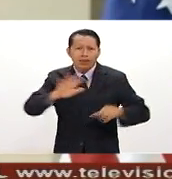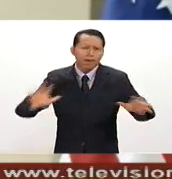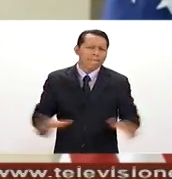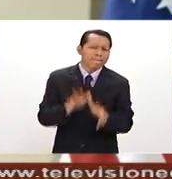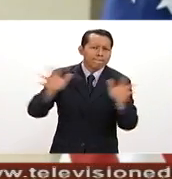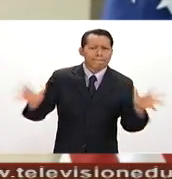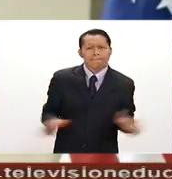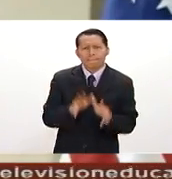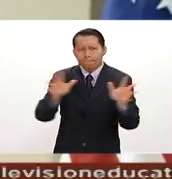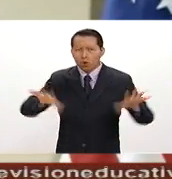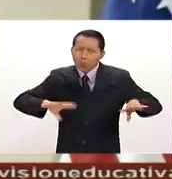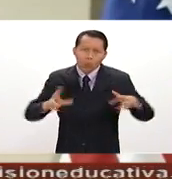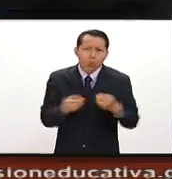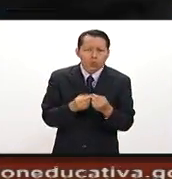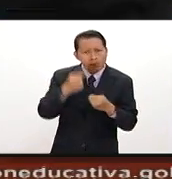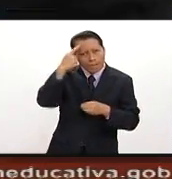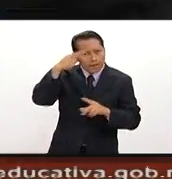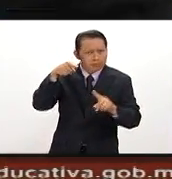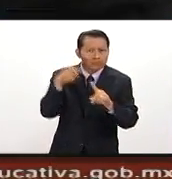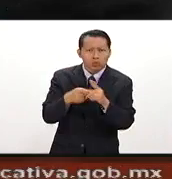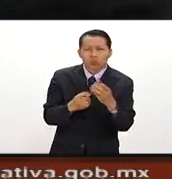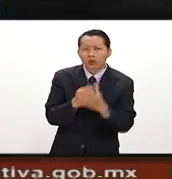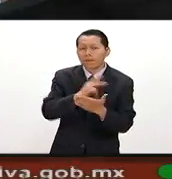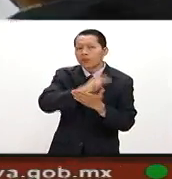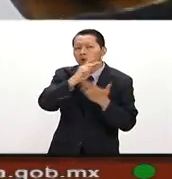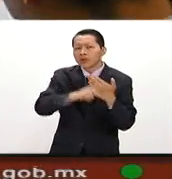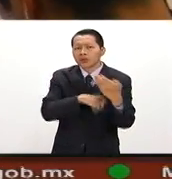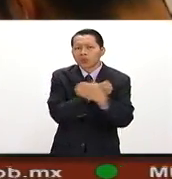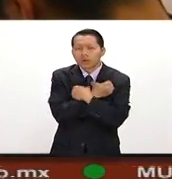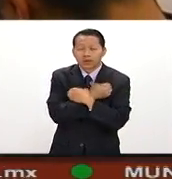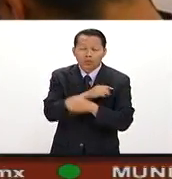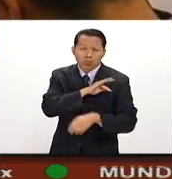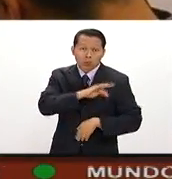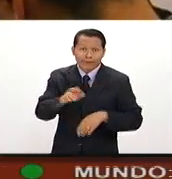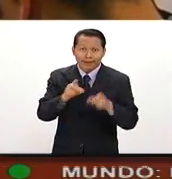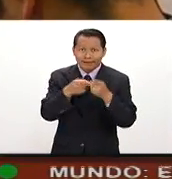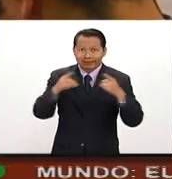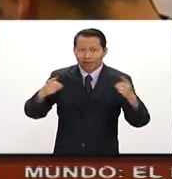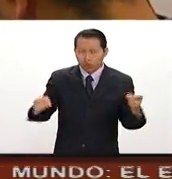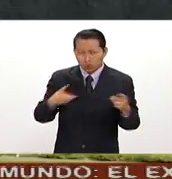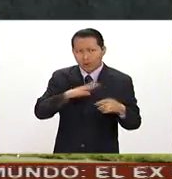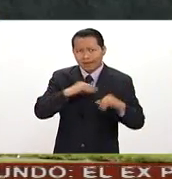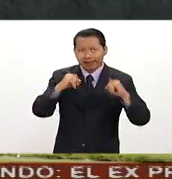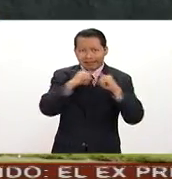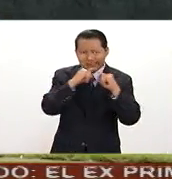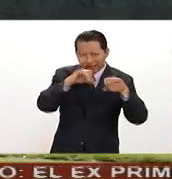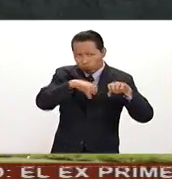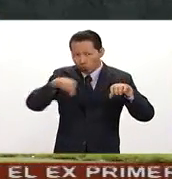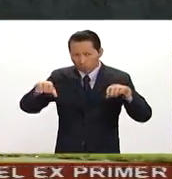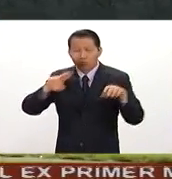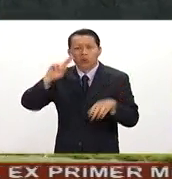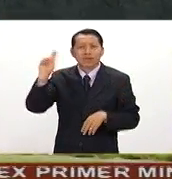iniciativas conjuntas de cooperación académica para propiciar el desarrollo de los institutos